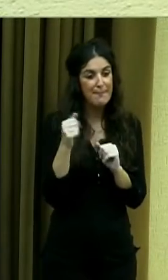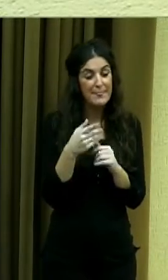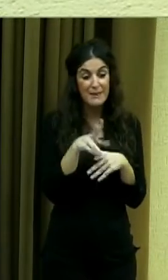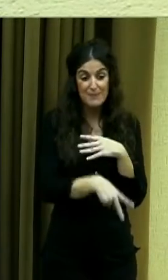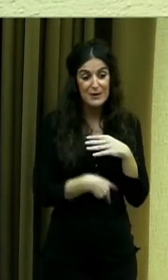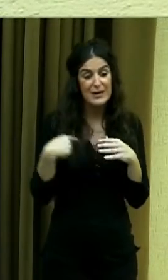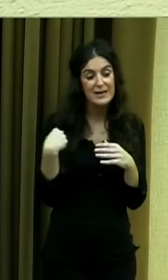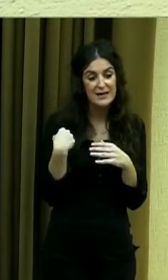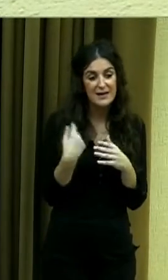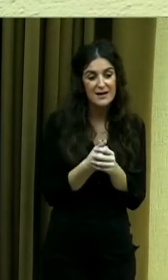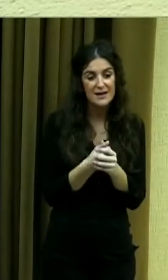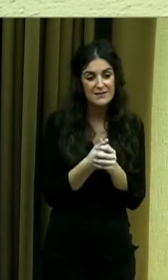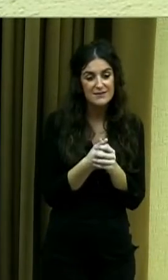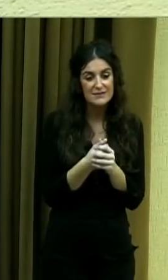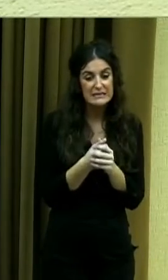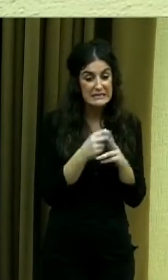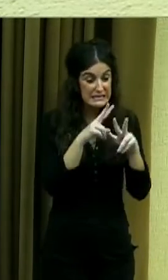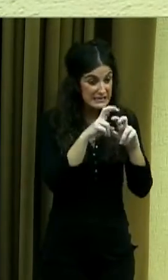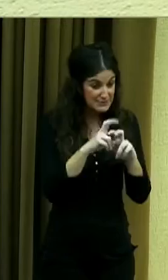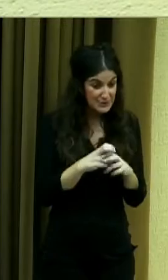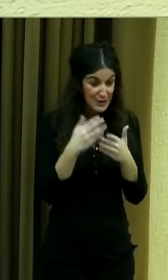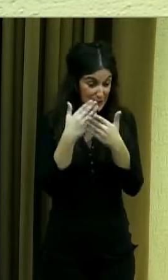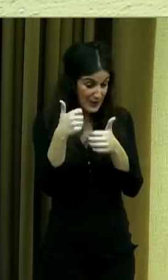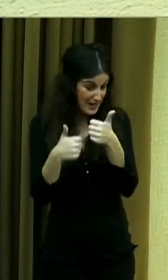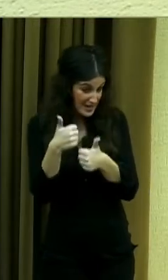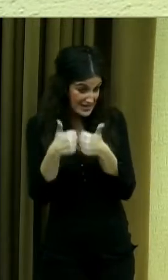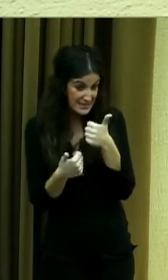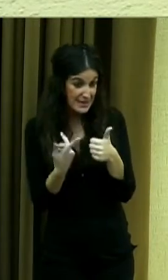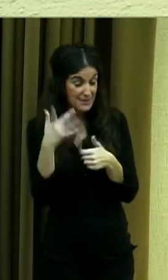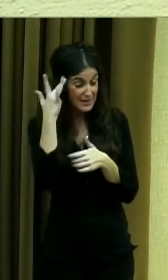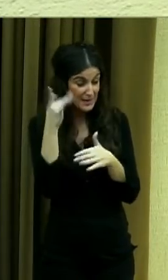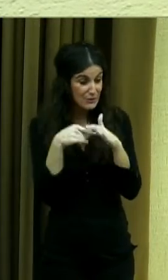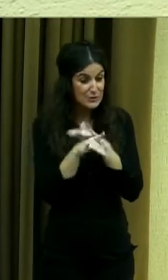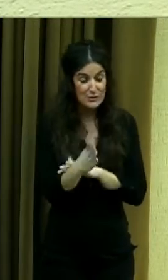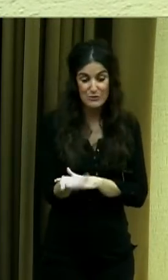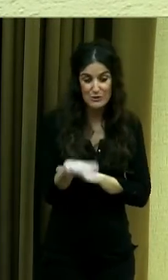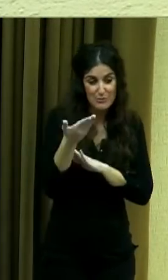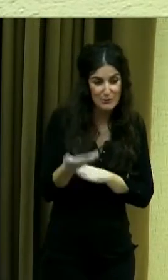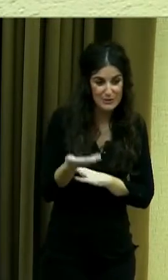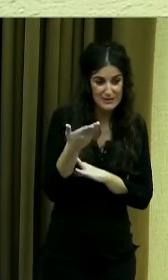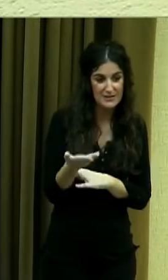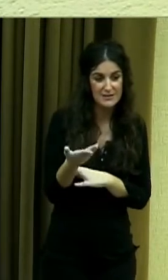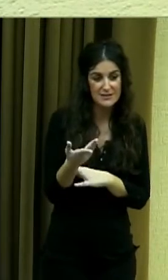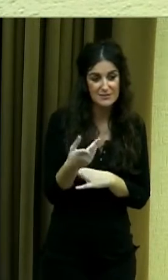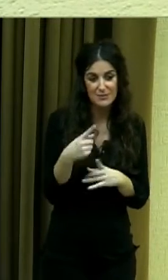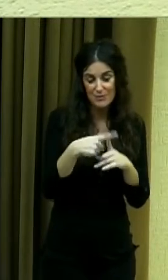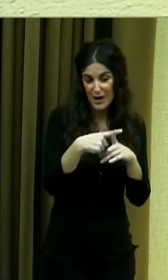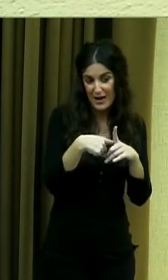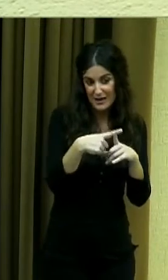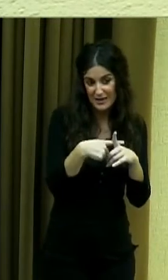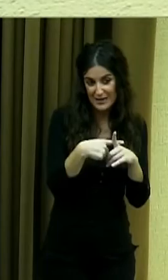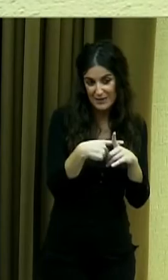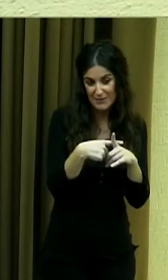sabemos que la exploración, el examen del neurodesarrollo es importantísimo, bien a nivel de